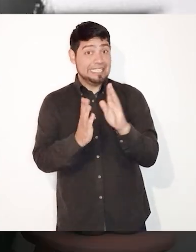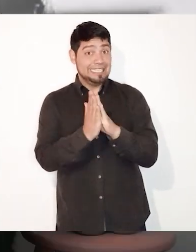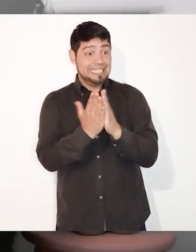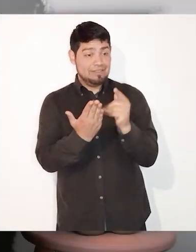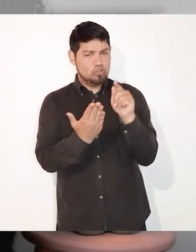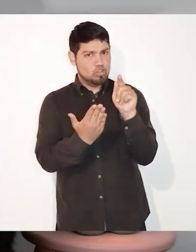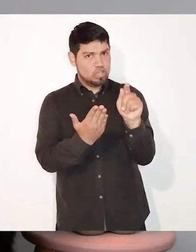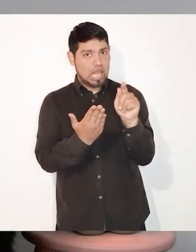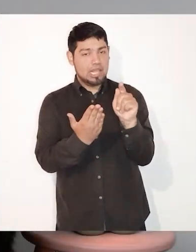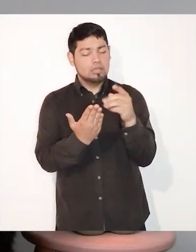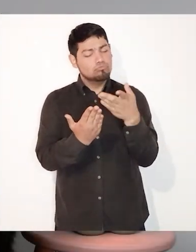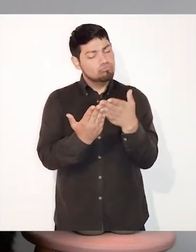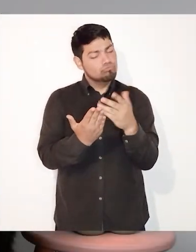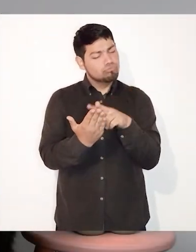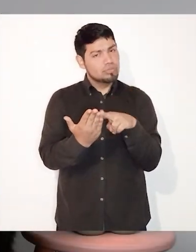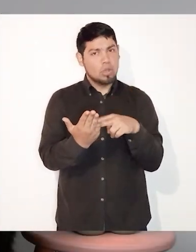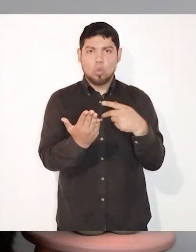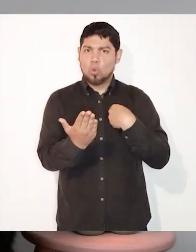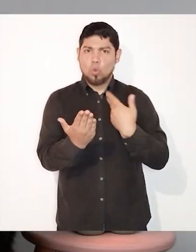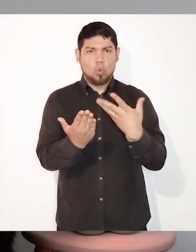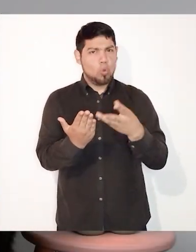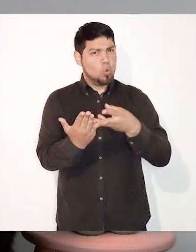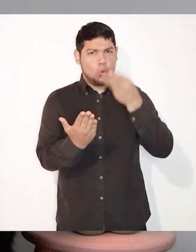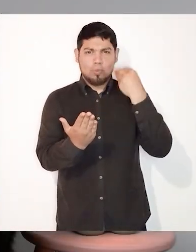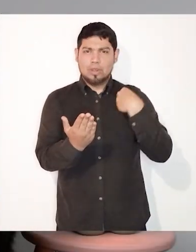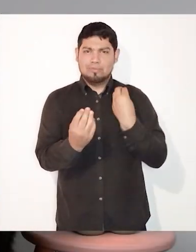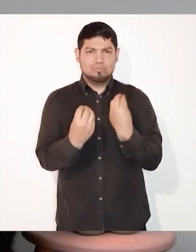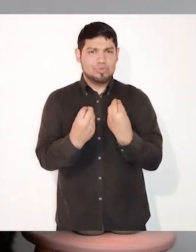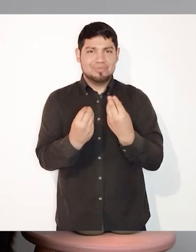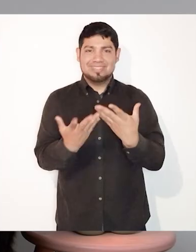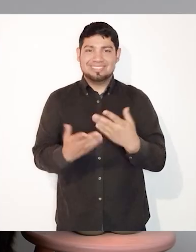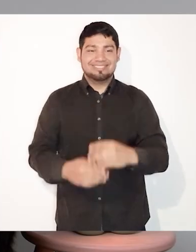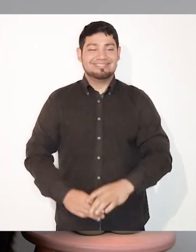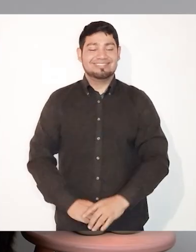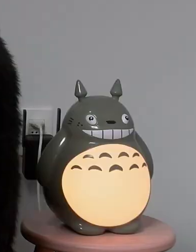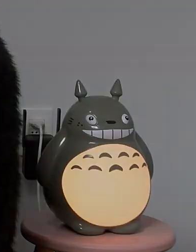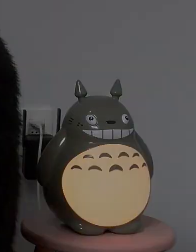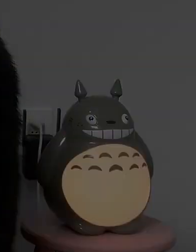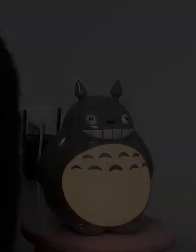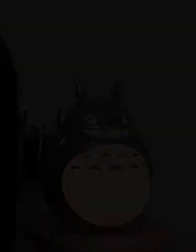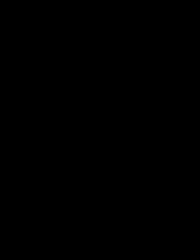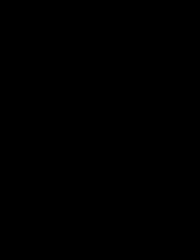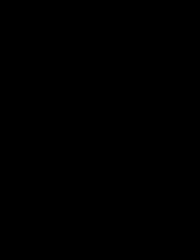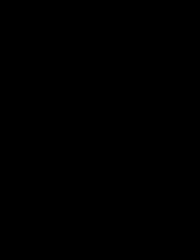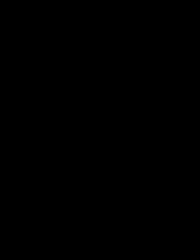A mí me marcó profundamente su legado escritural.